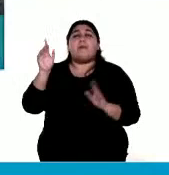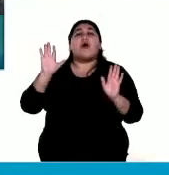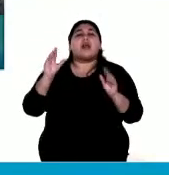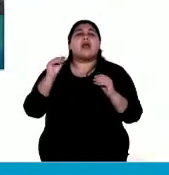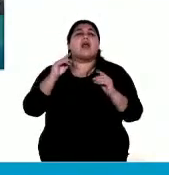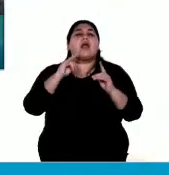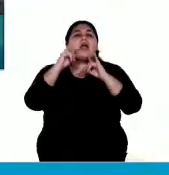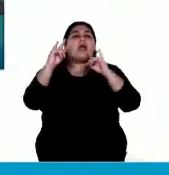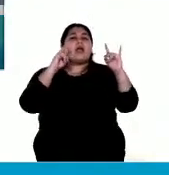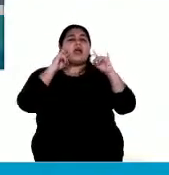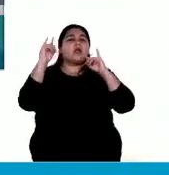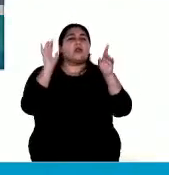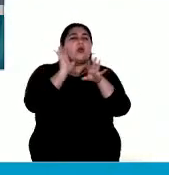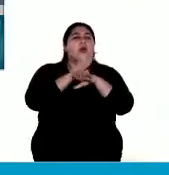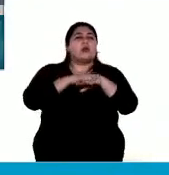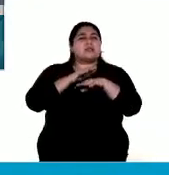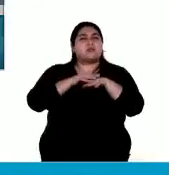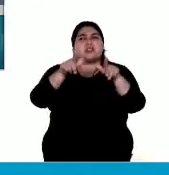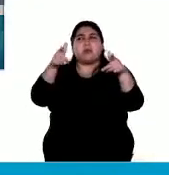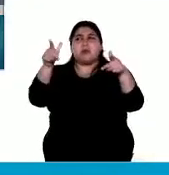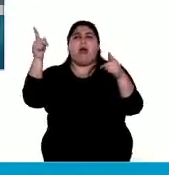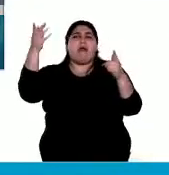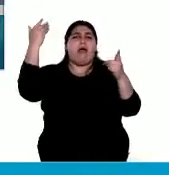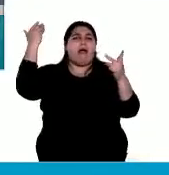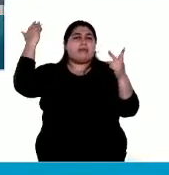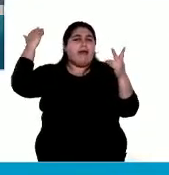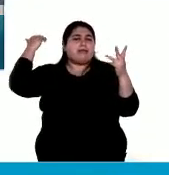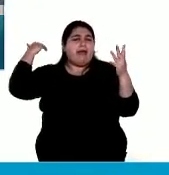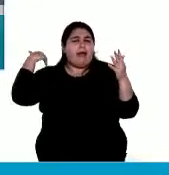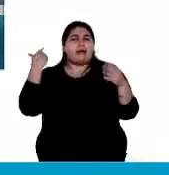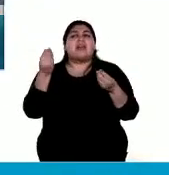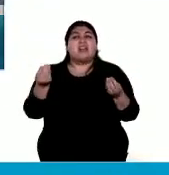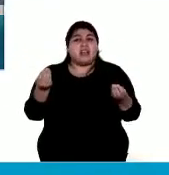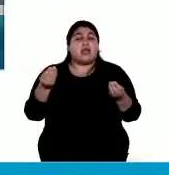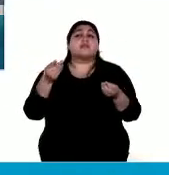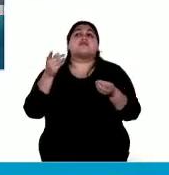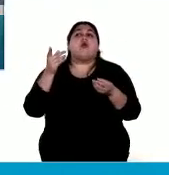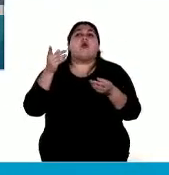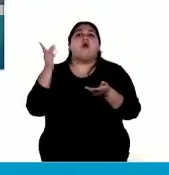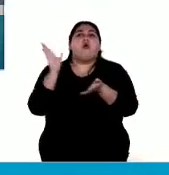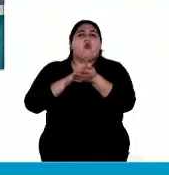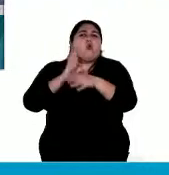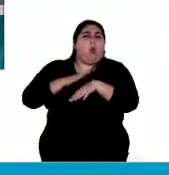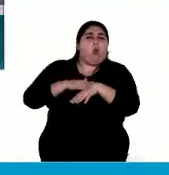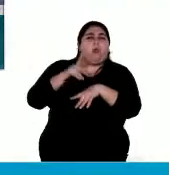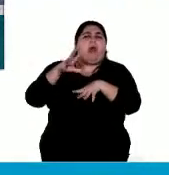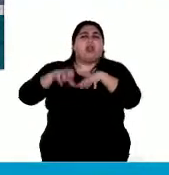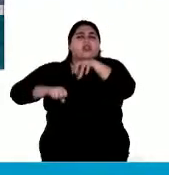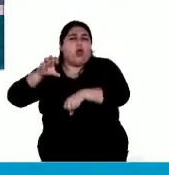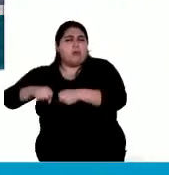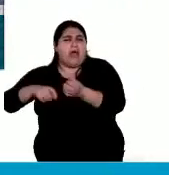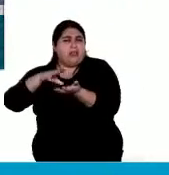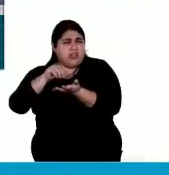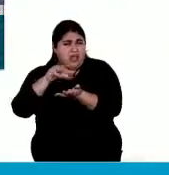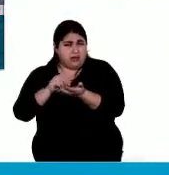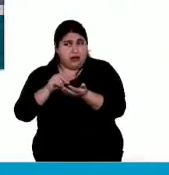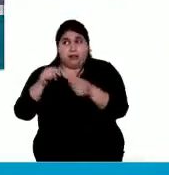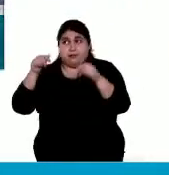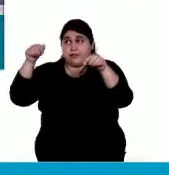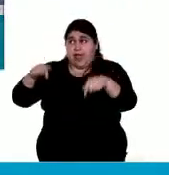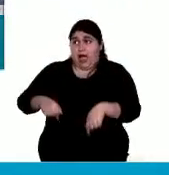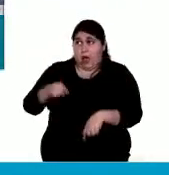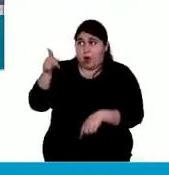por los medios, ¿no? A funcionarios del gobierno nacional de promover las tomas de tierras. Ahora, no hizo una sola